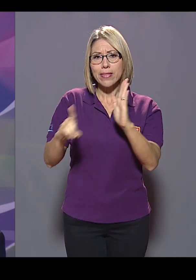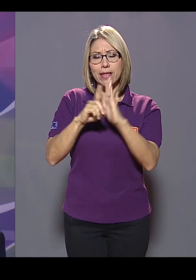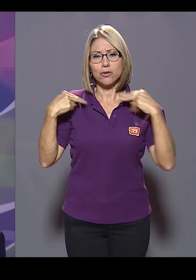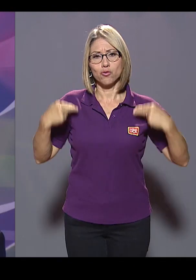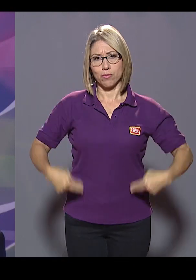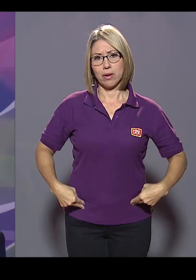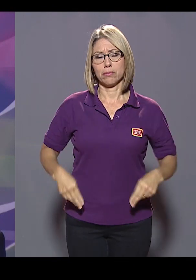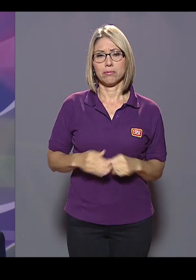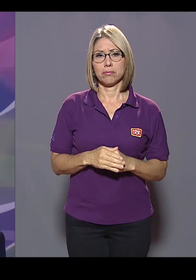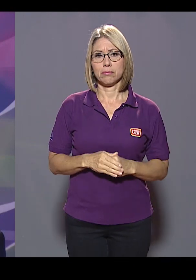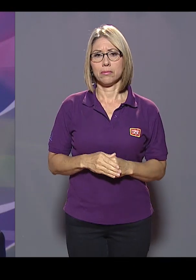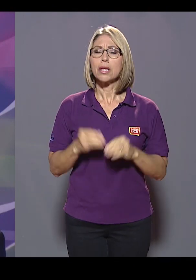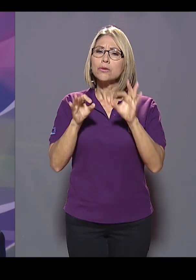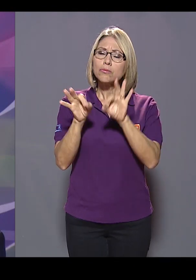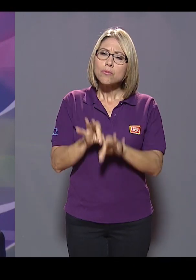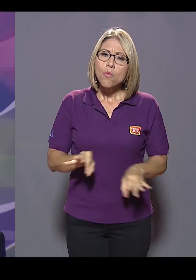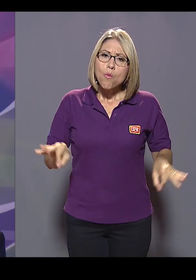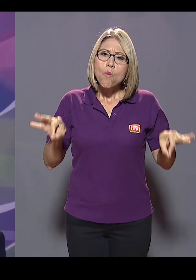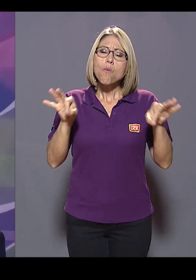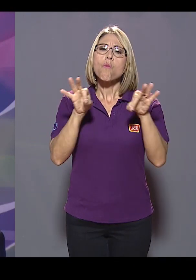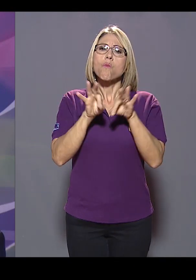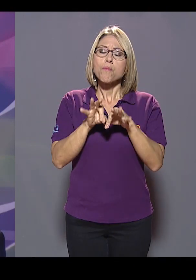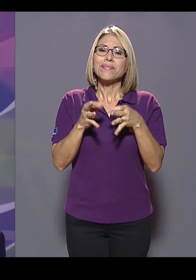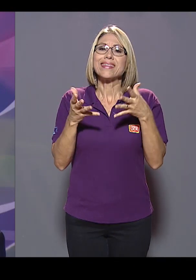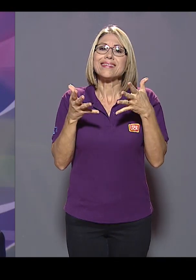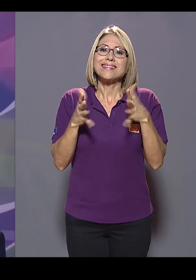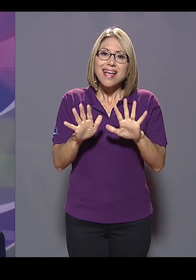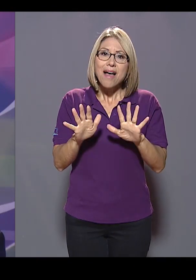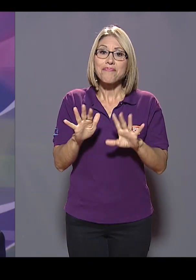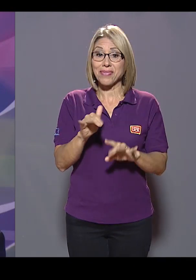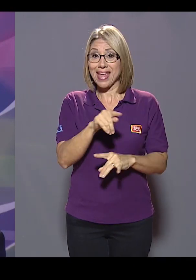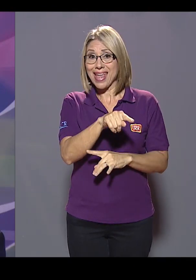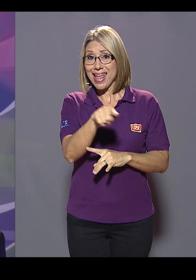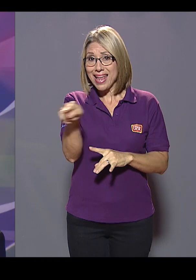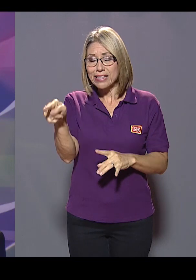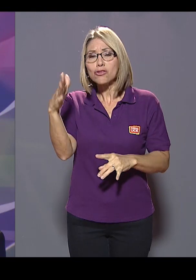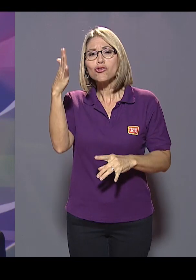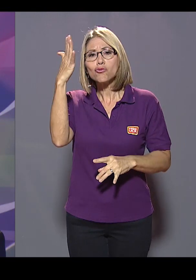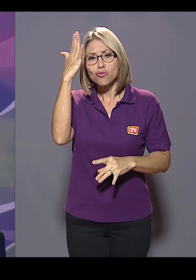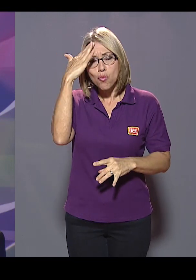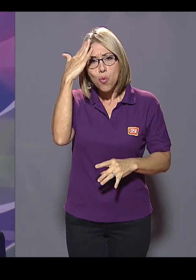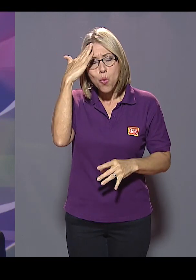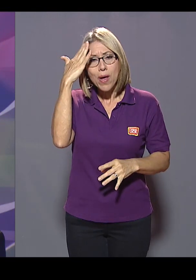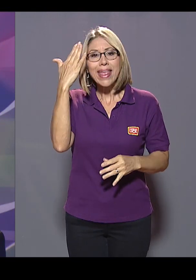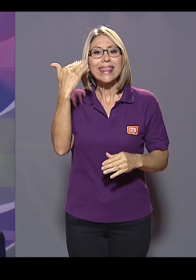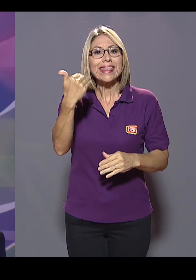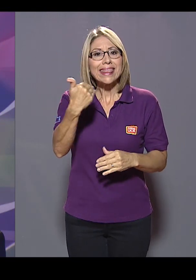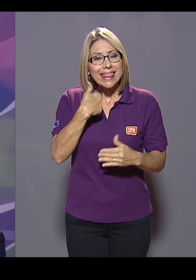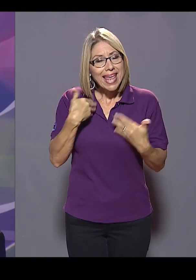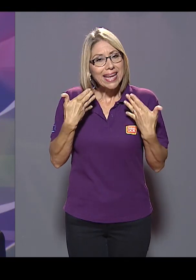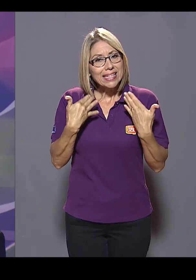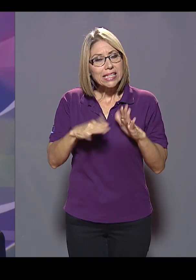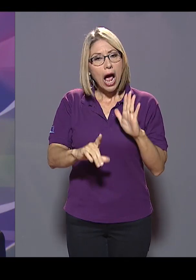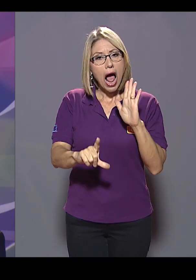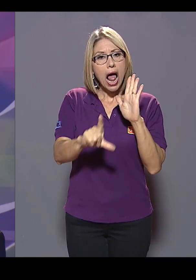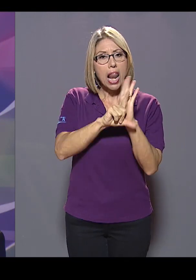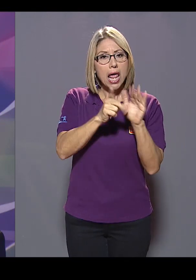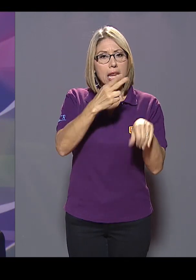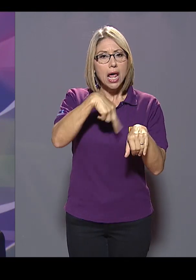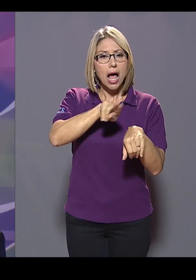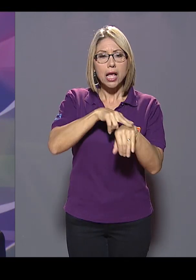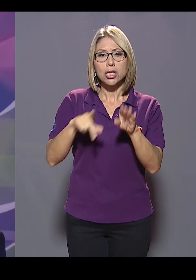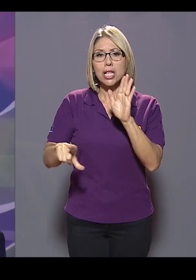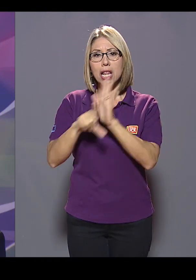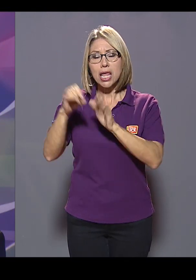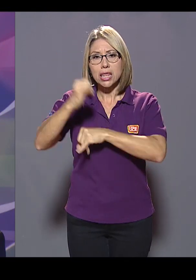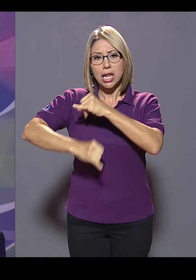humanos, porque es muy importante que ya ellos al menos conozcan que tienen una normativa internacional y